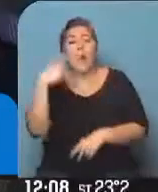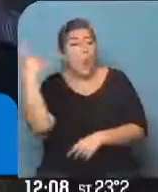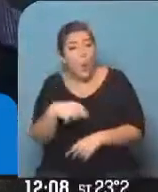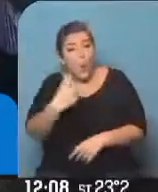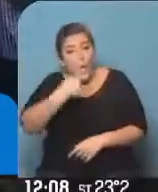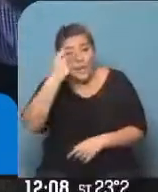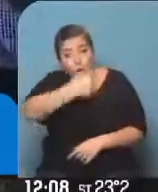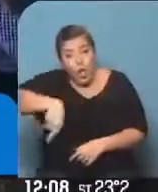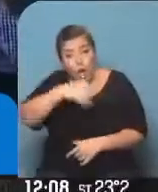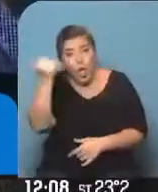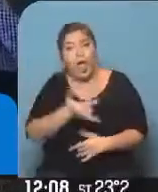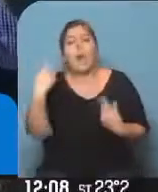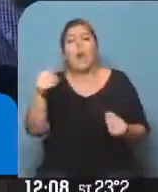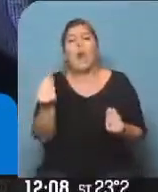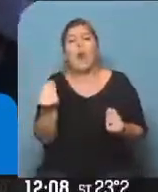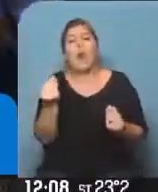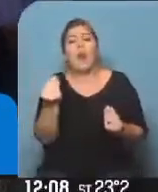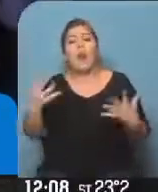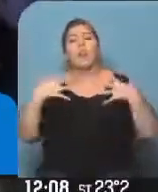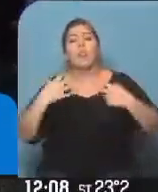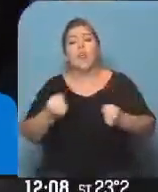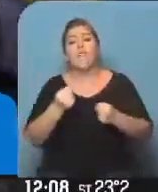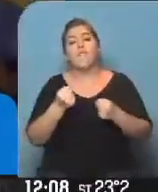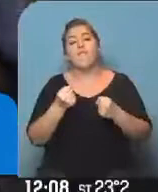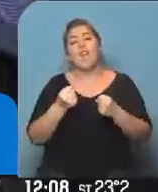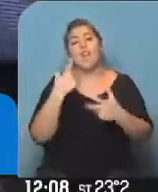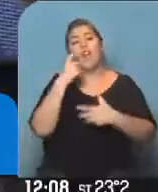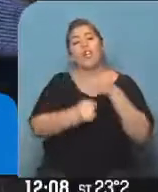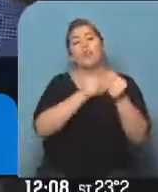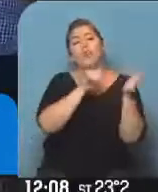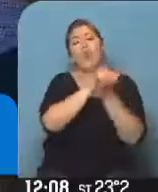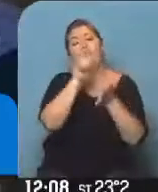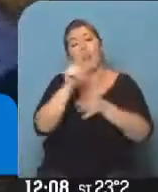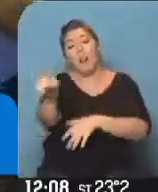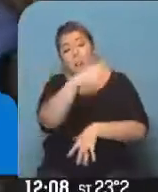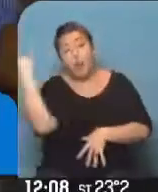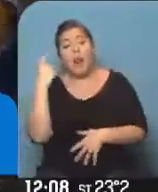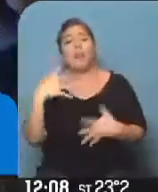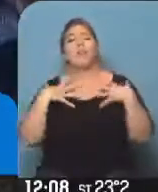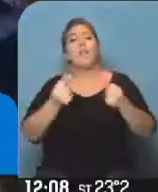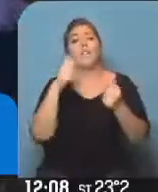interés que tenemos es en defender la industria aeronáutica nacional, en defender a nuestras